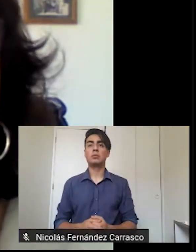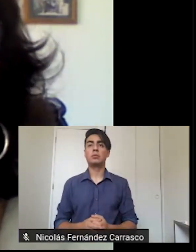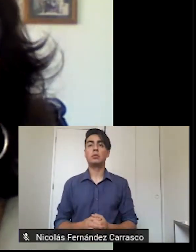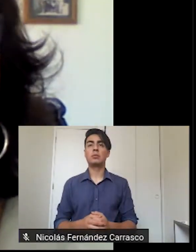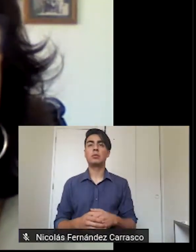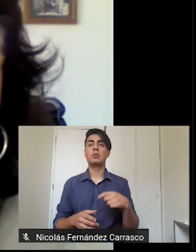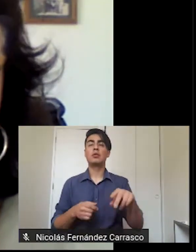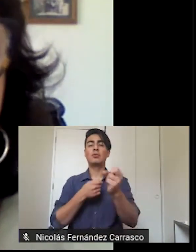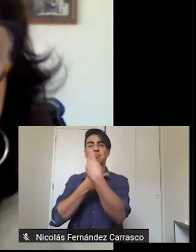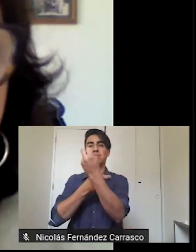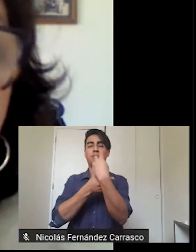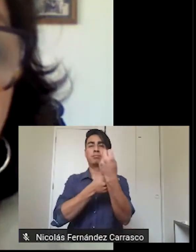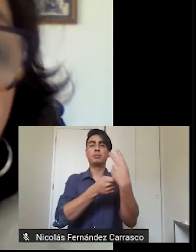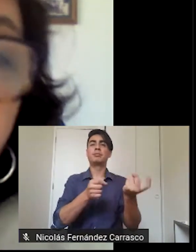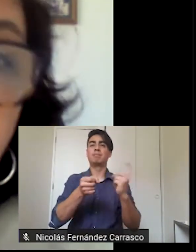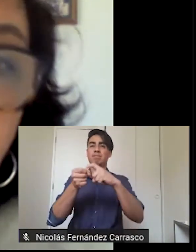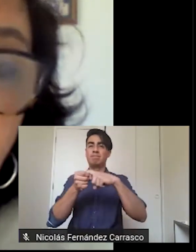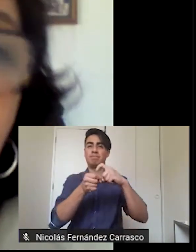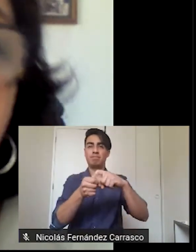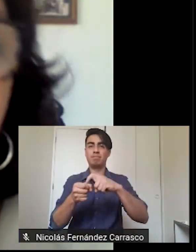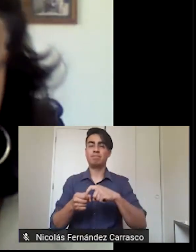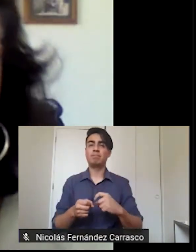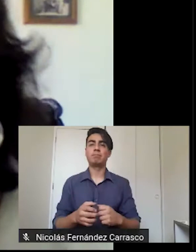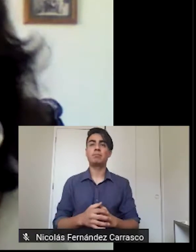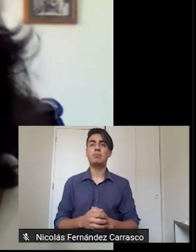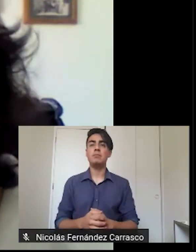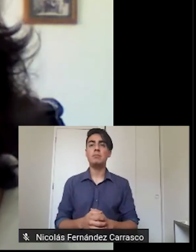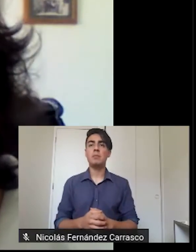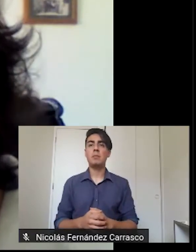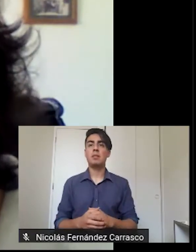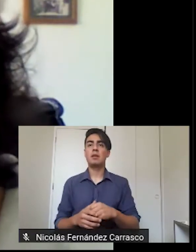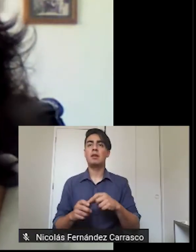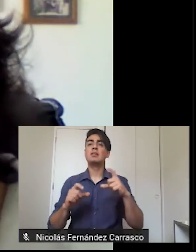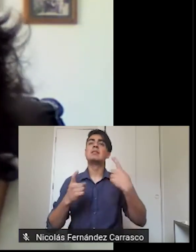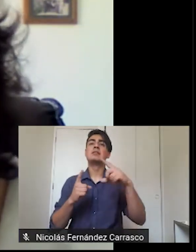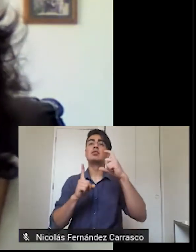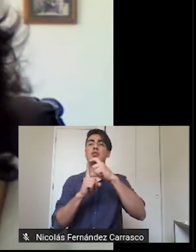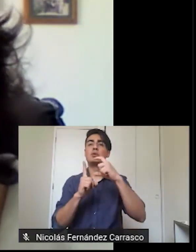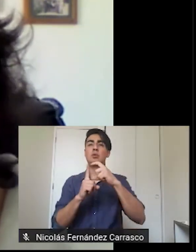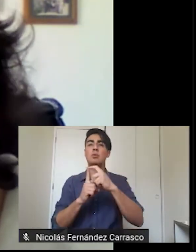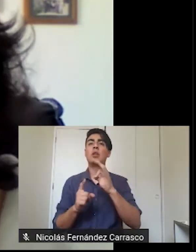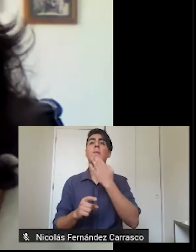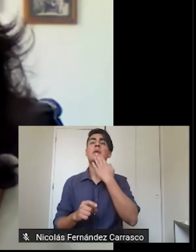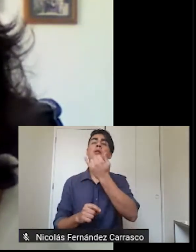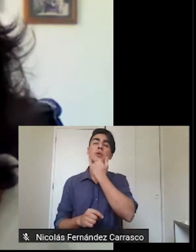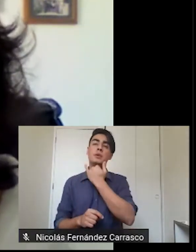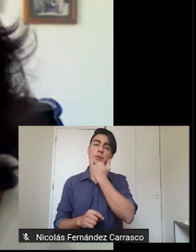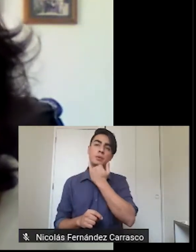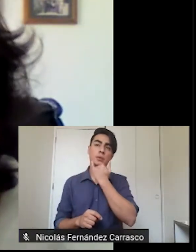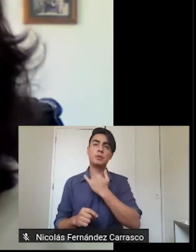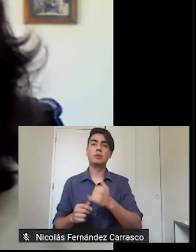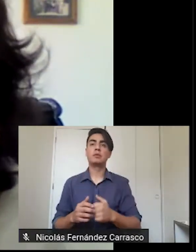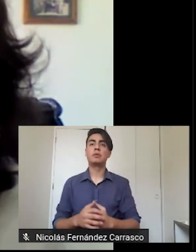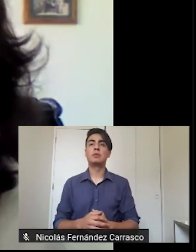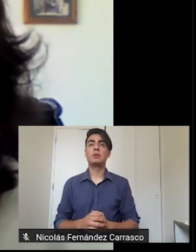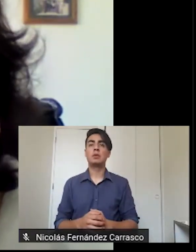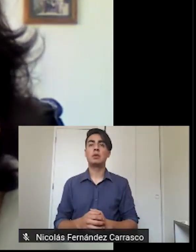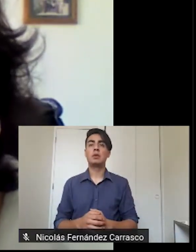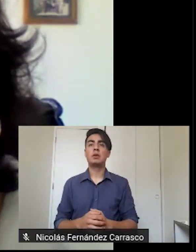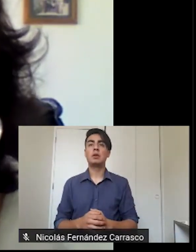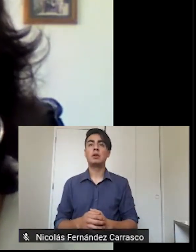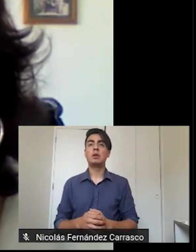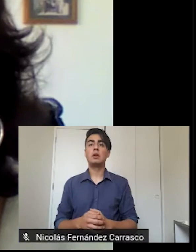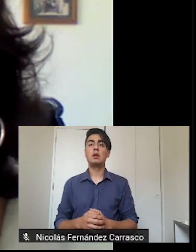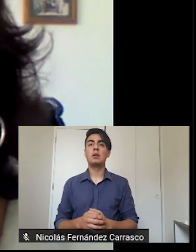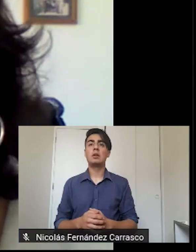a través de esta señal, ¿no es cierto?, vía Zoom, todos los que se unen vía YouTube UMCE, y también a todos los que se unen